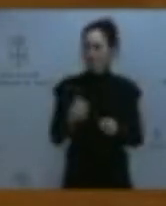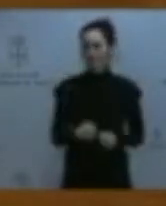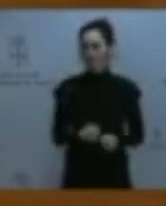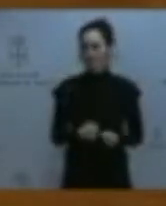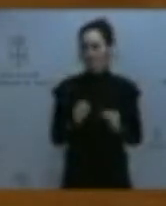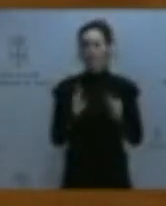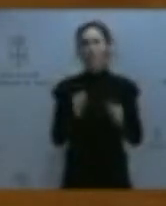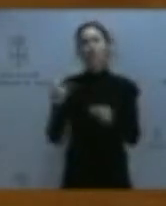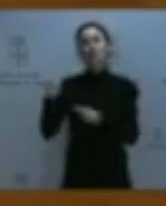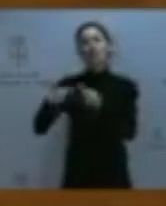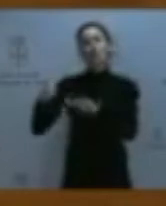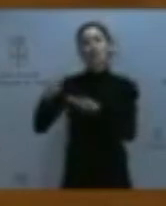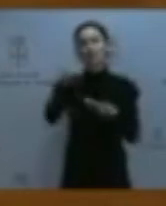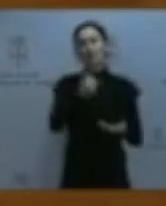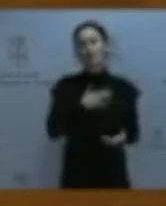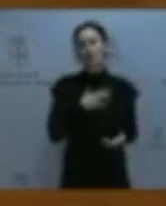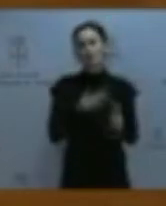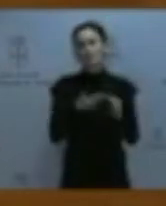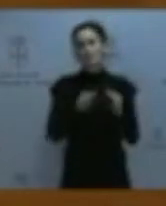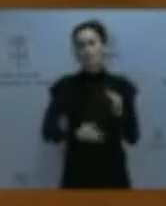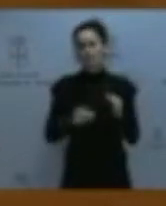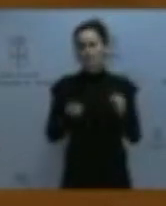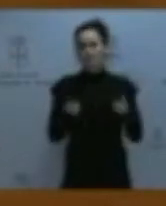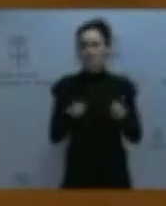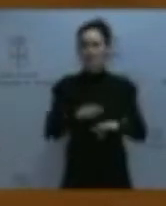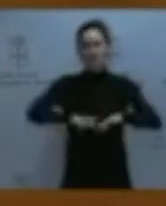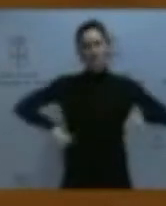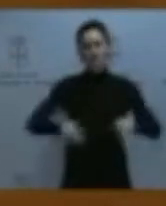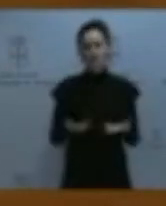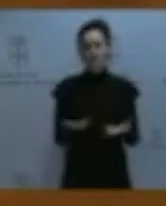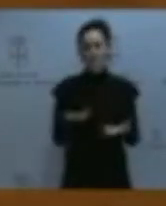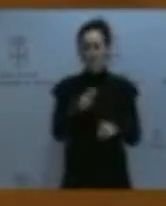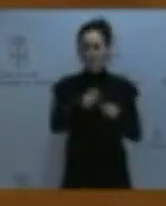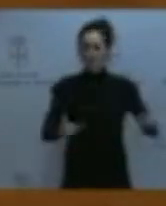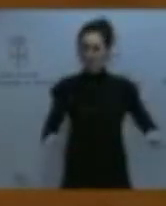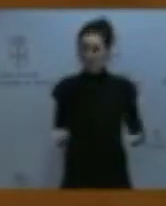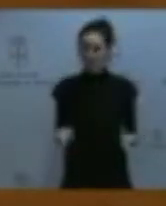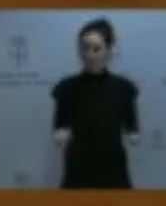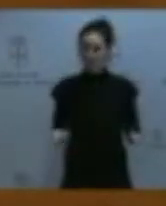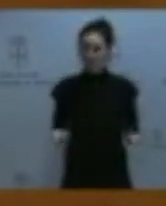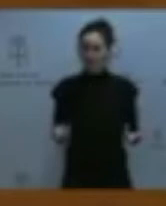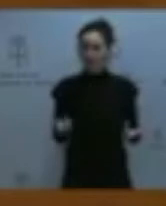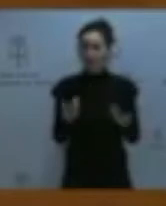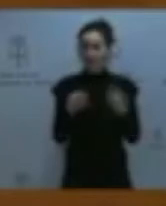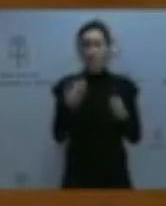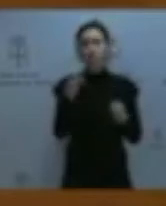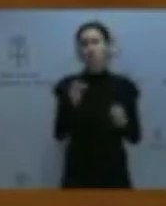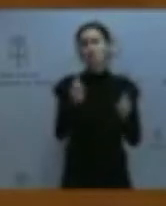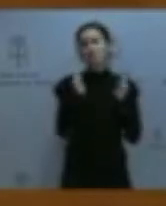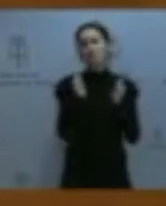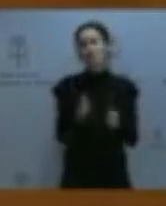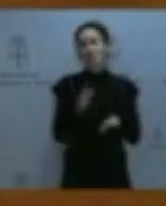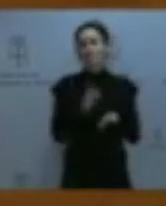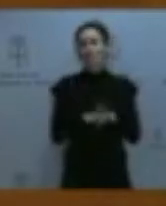tienen herencias y patrimonios por debajo de esas cifras, que son la inmensa mayoría de la población, la que será beneficiada por esas